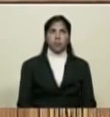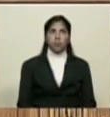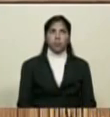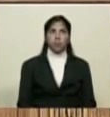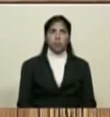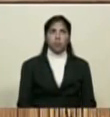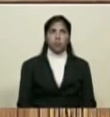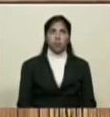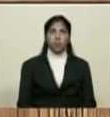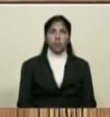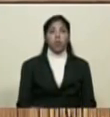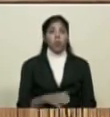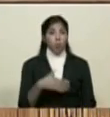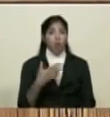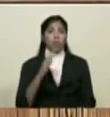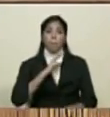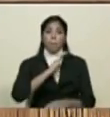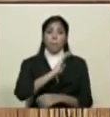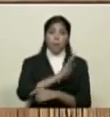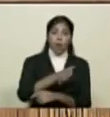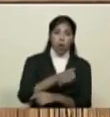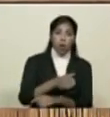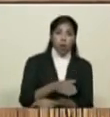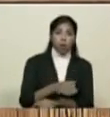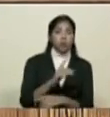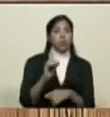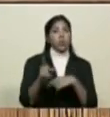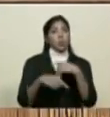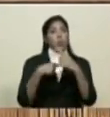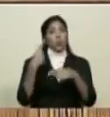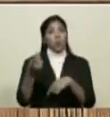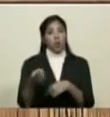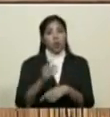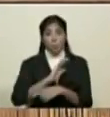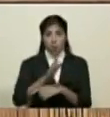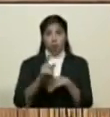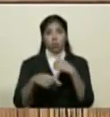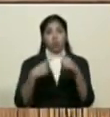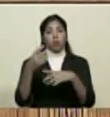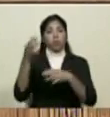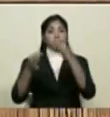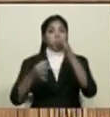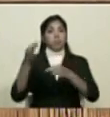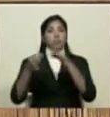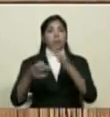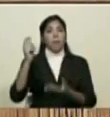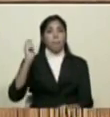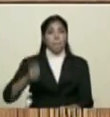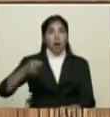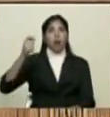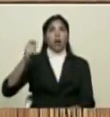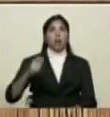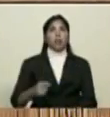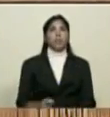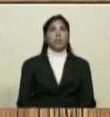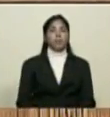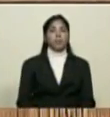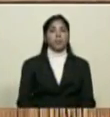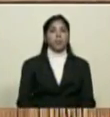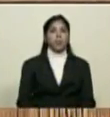puede ser imputado. Y posteriormente, de ser imputado en un juicio, ser luego